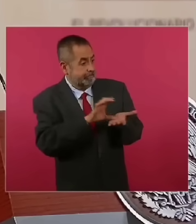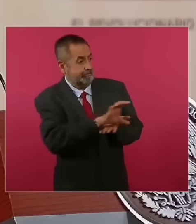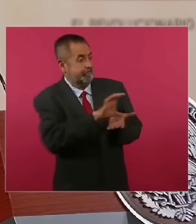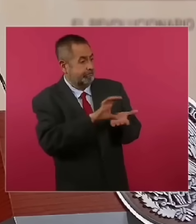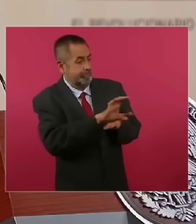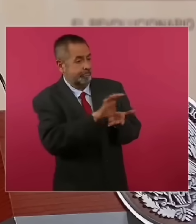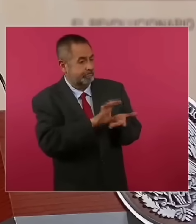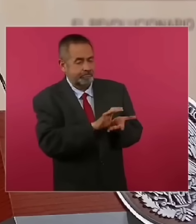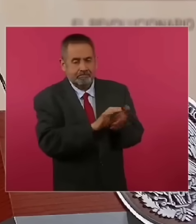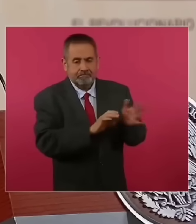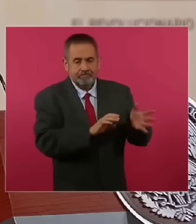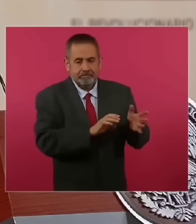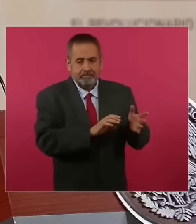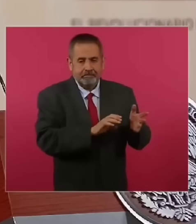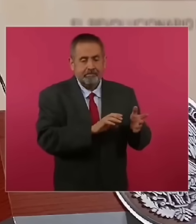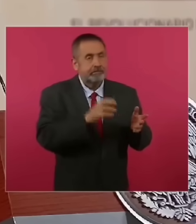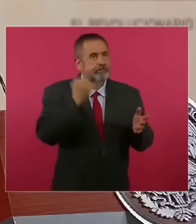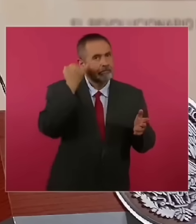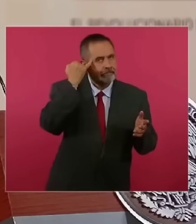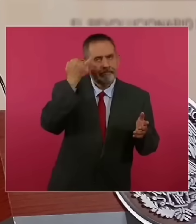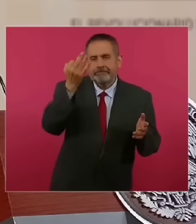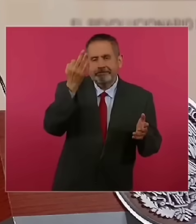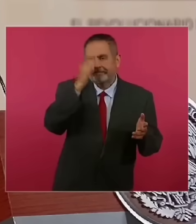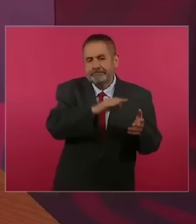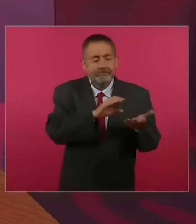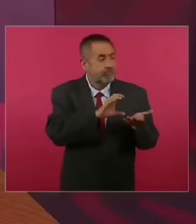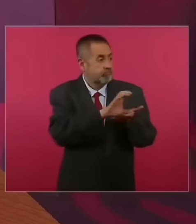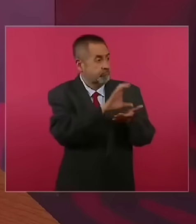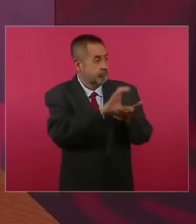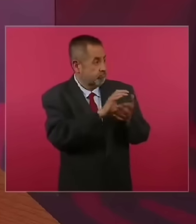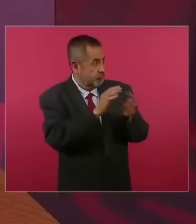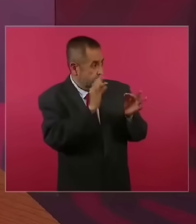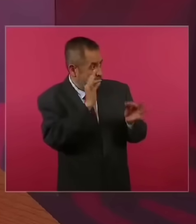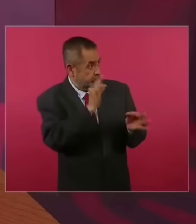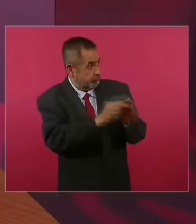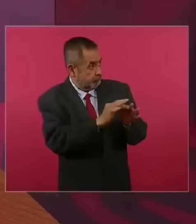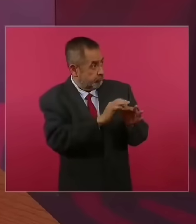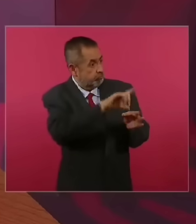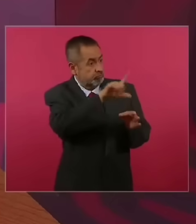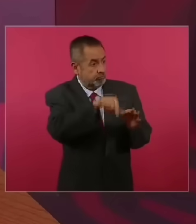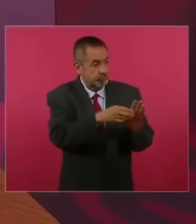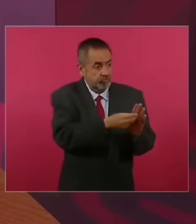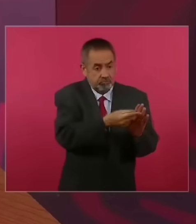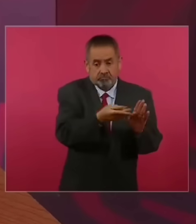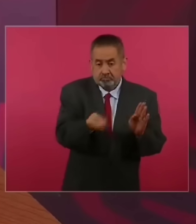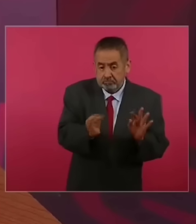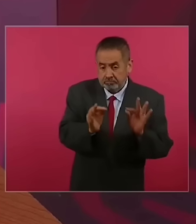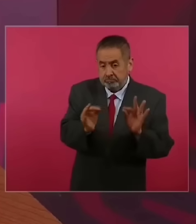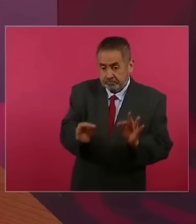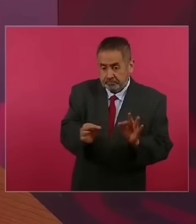con la idea peregrina de que si llueve fuerte arriba, gotea abajo,